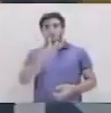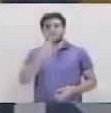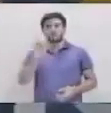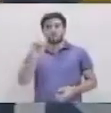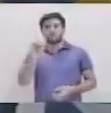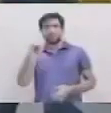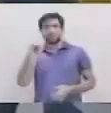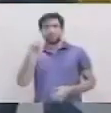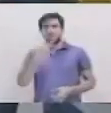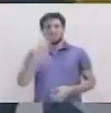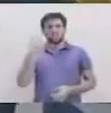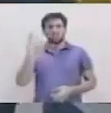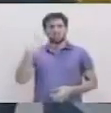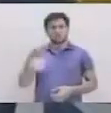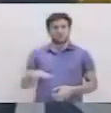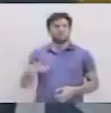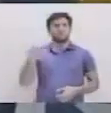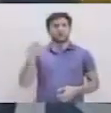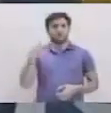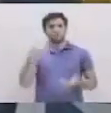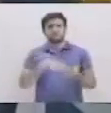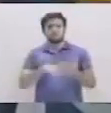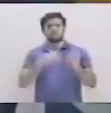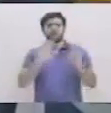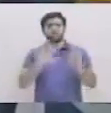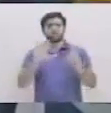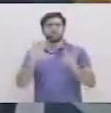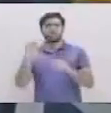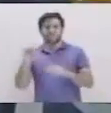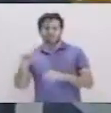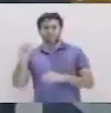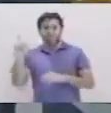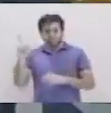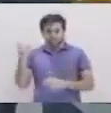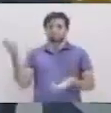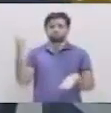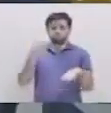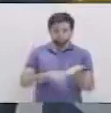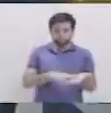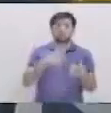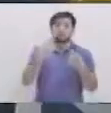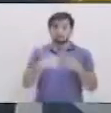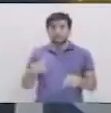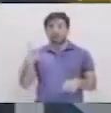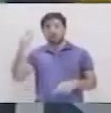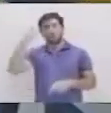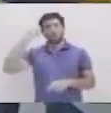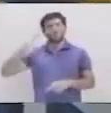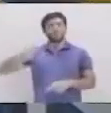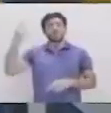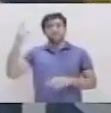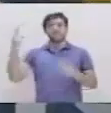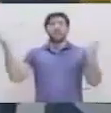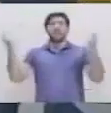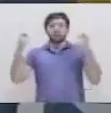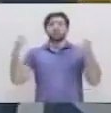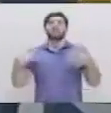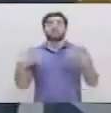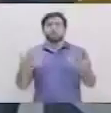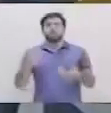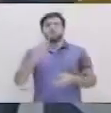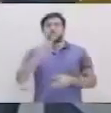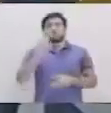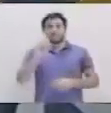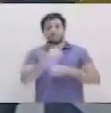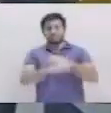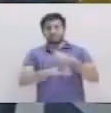22 de marzo de 1960? Y su día festivo es el 20 de febrero. Perfecto. Cuando tú ves el